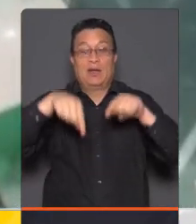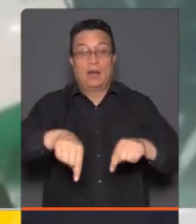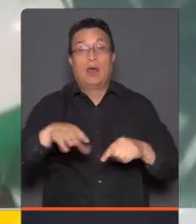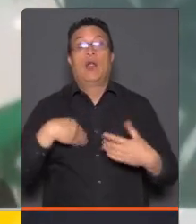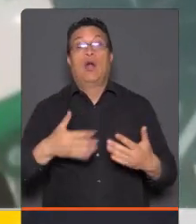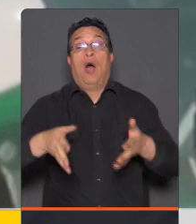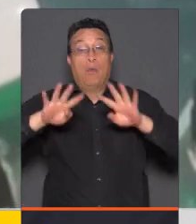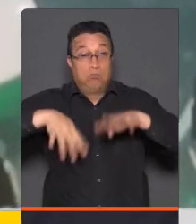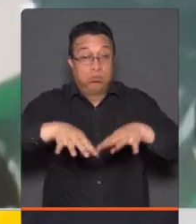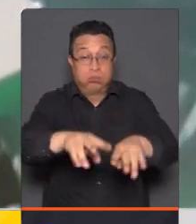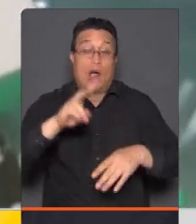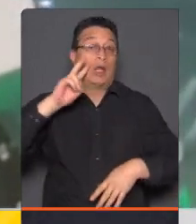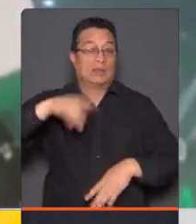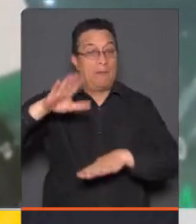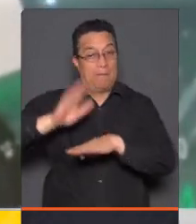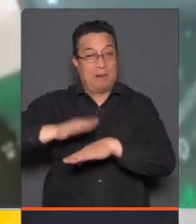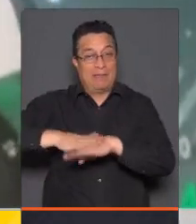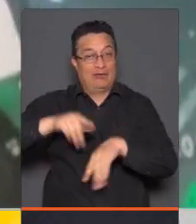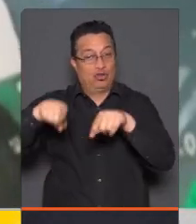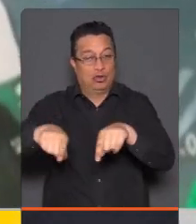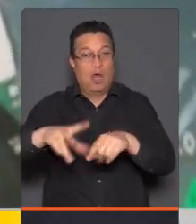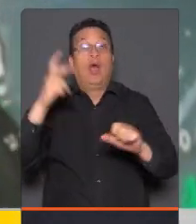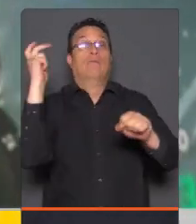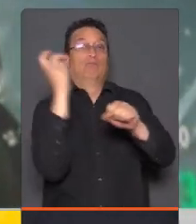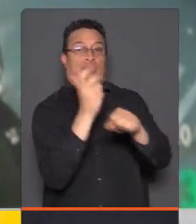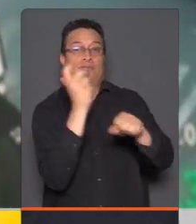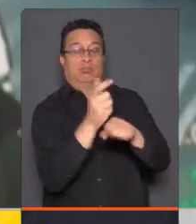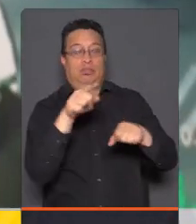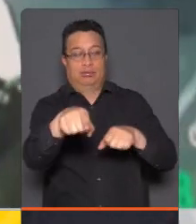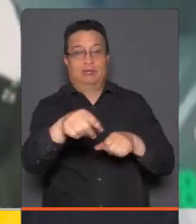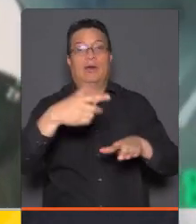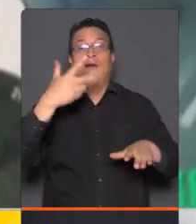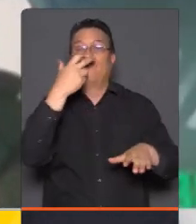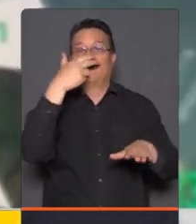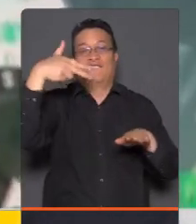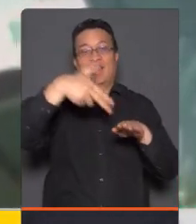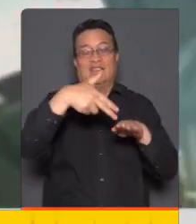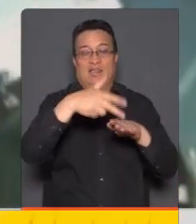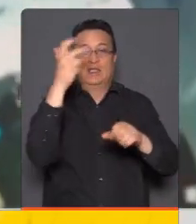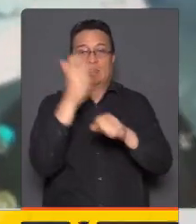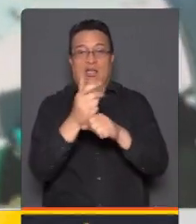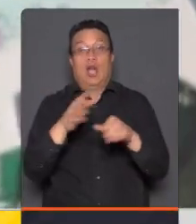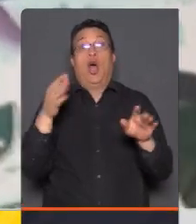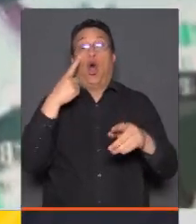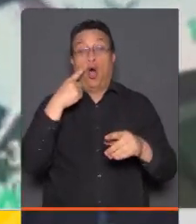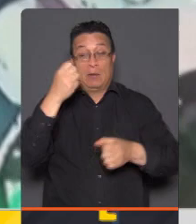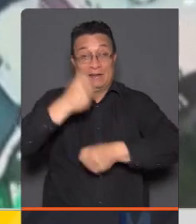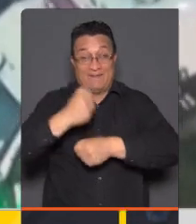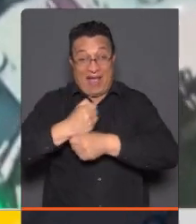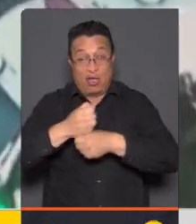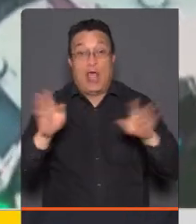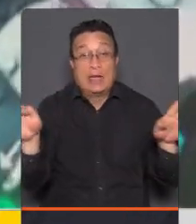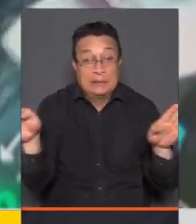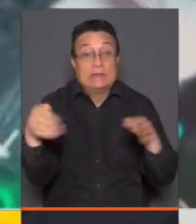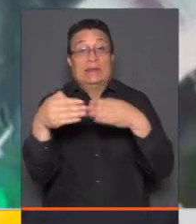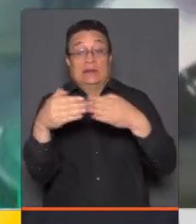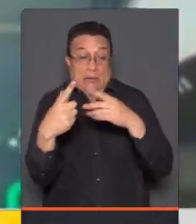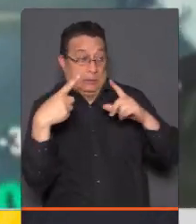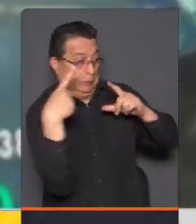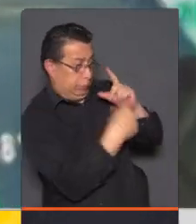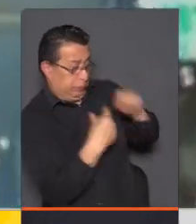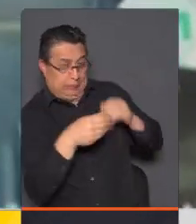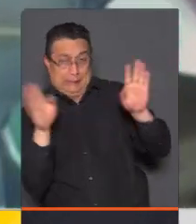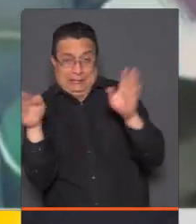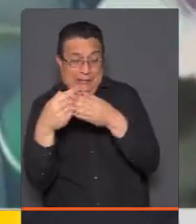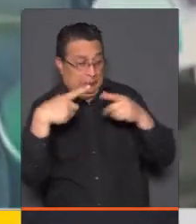autorizada por el centro penquista y que fue saqueado este servicentro. Estaban cerrando los trabajadores, tuvieron que refugiarse en una